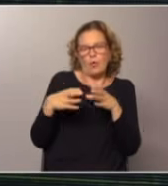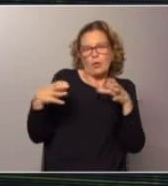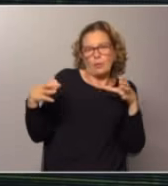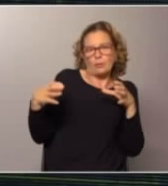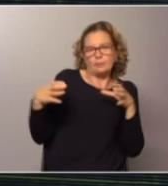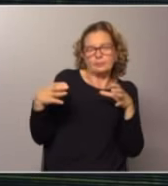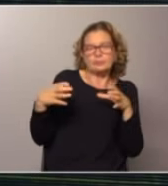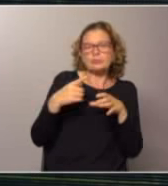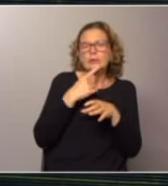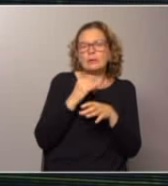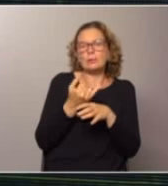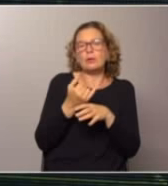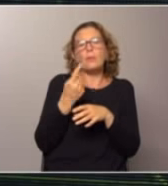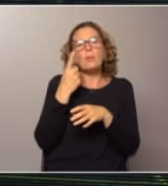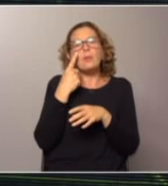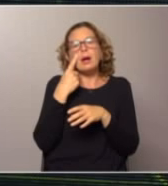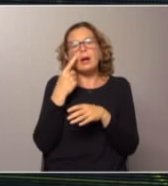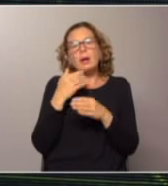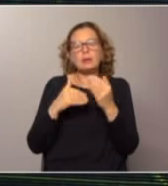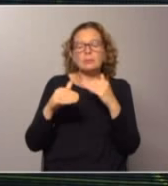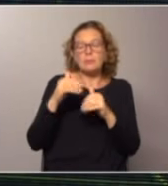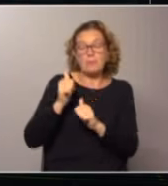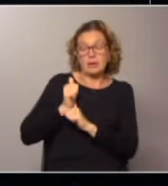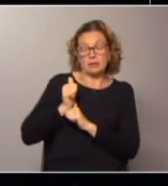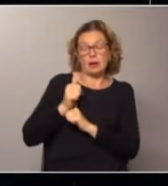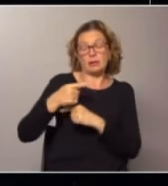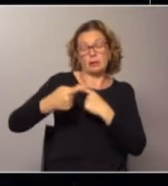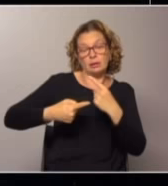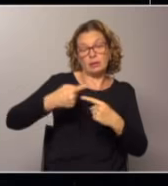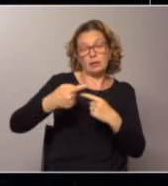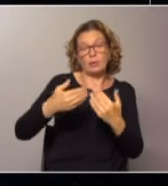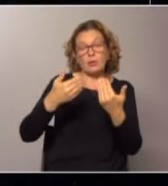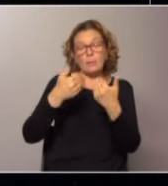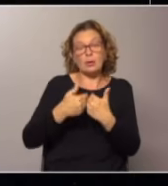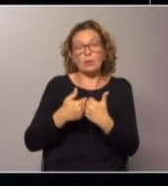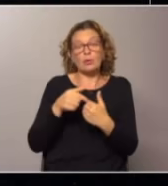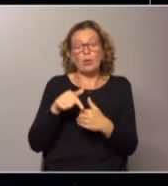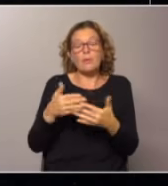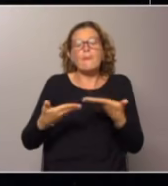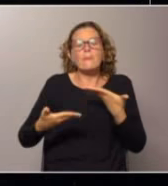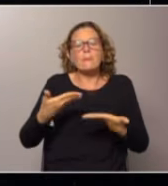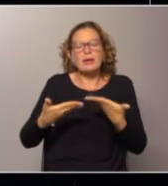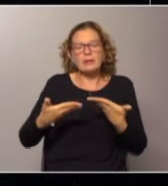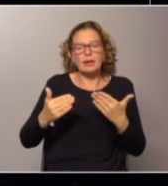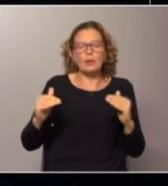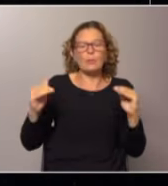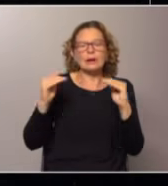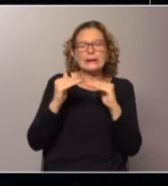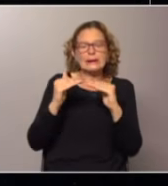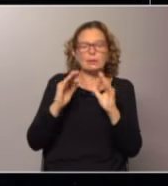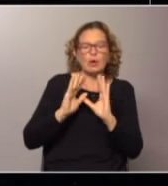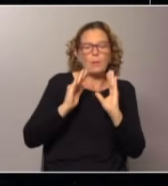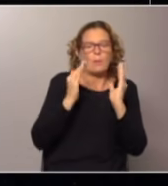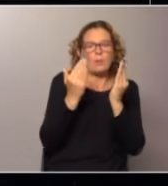planetario probablemente la mantiene a nivel militar lo cual también es una pregunta cuánto de eso hoy pesa en el equilibrio geopolítico